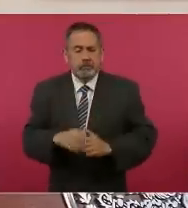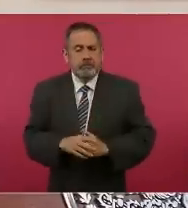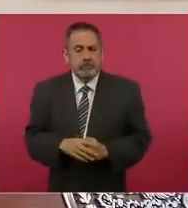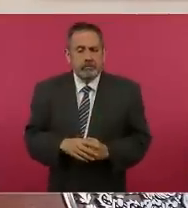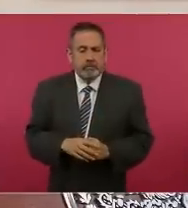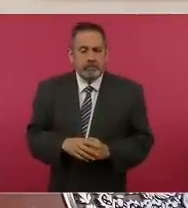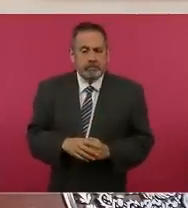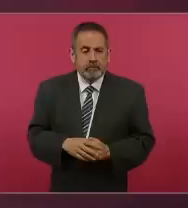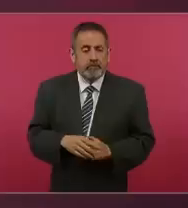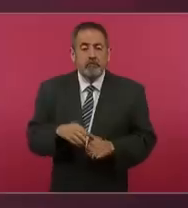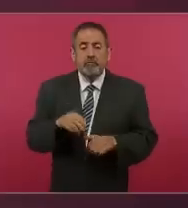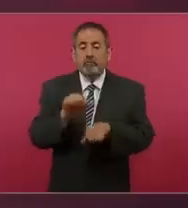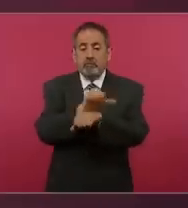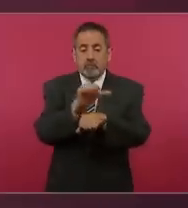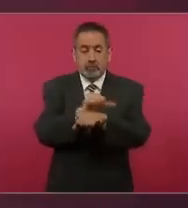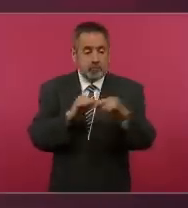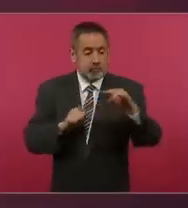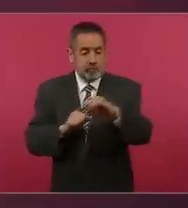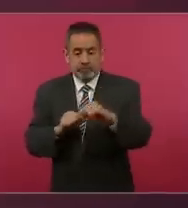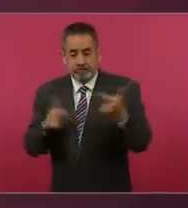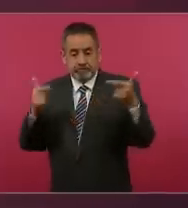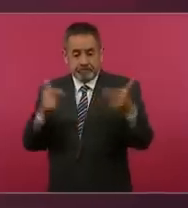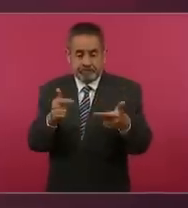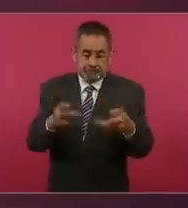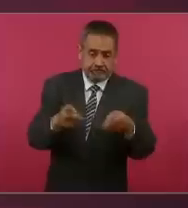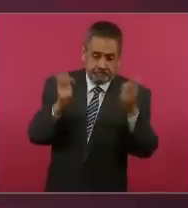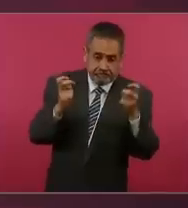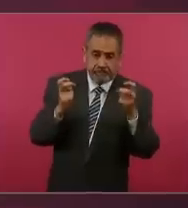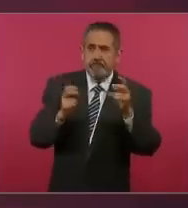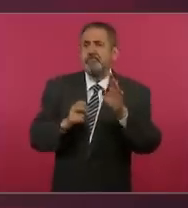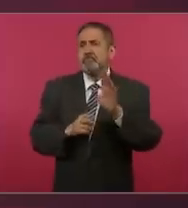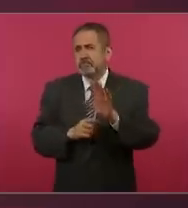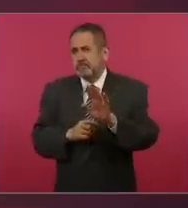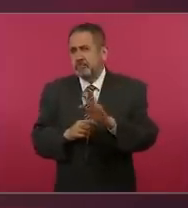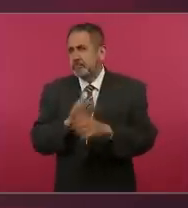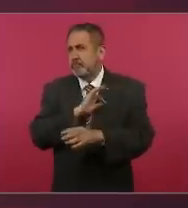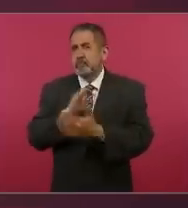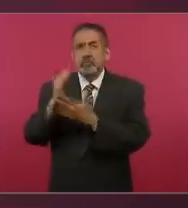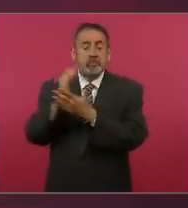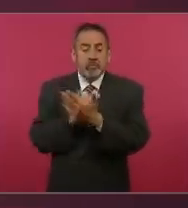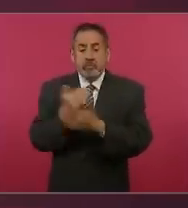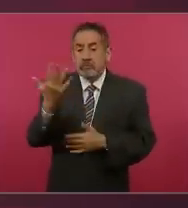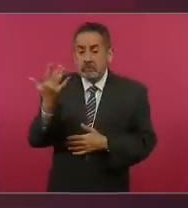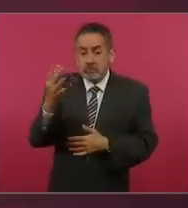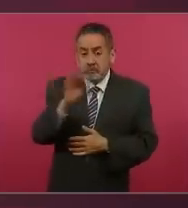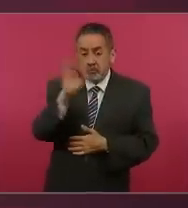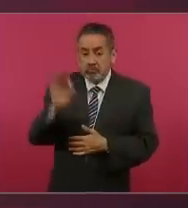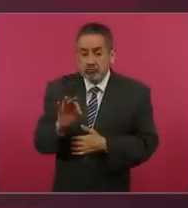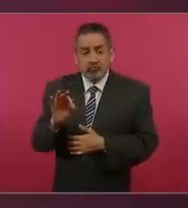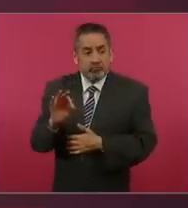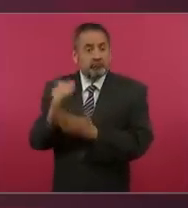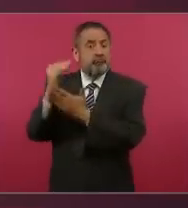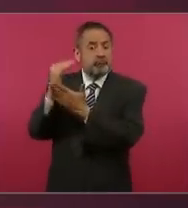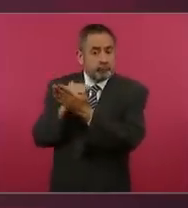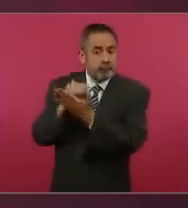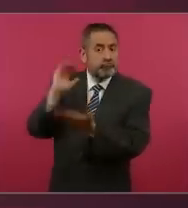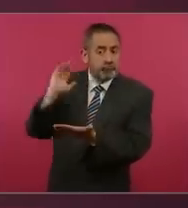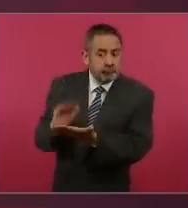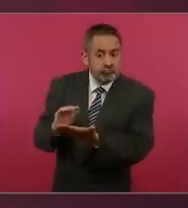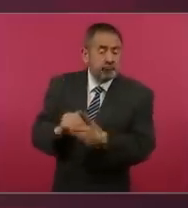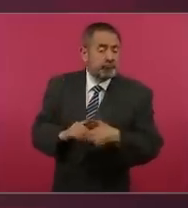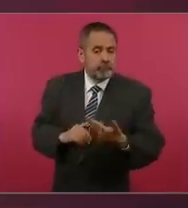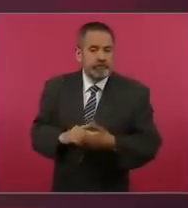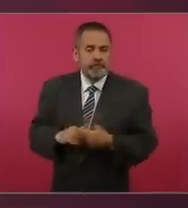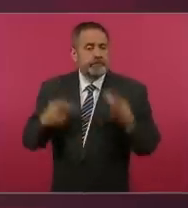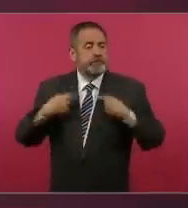el robo de vehículo alrededor del 50 por ciento el robo en general